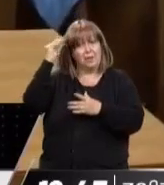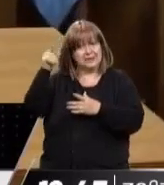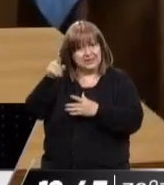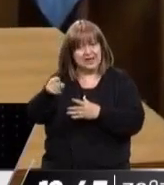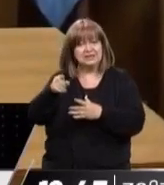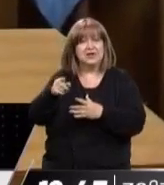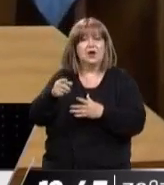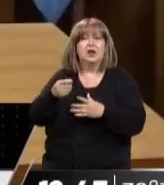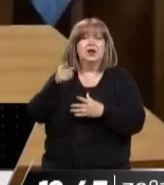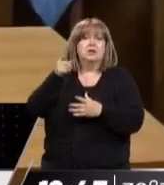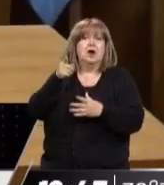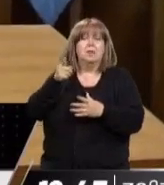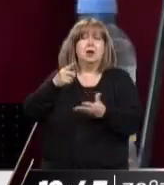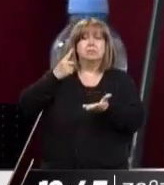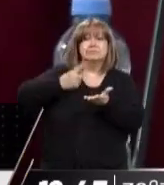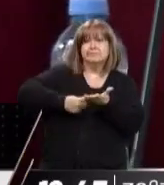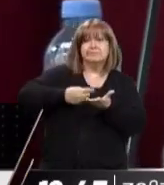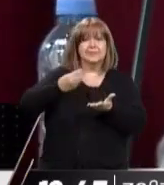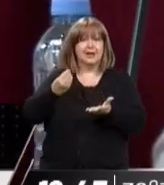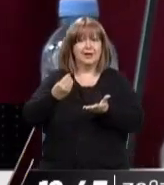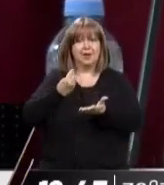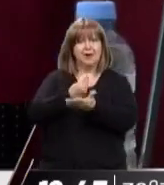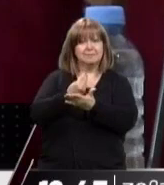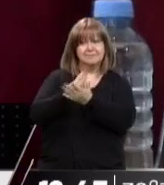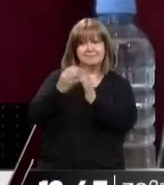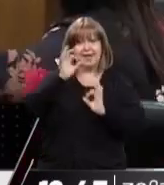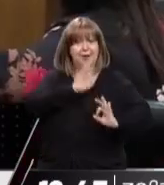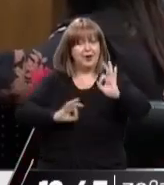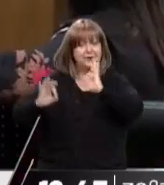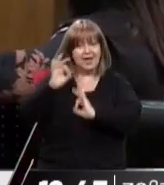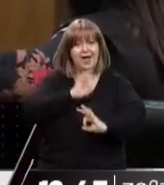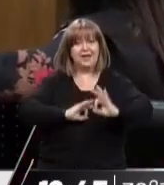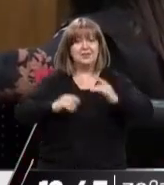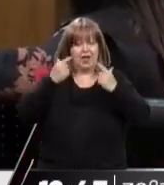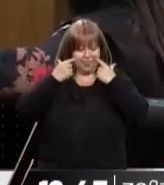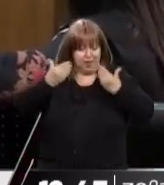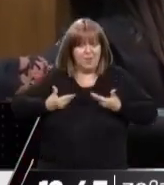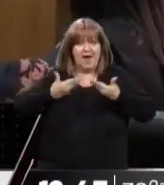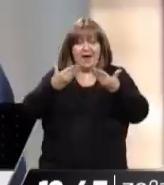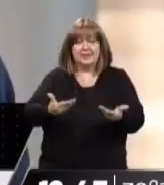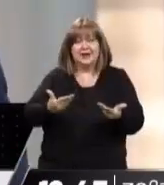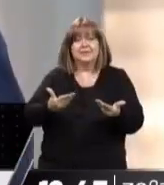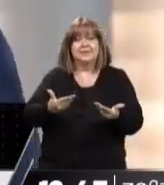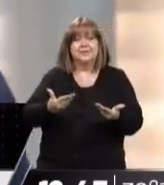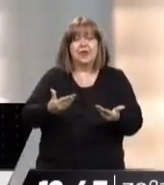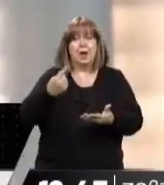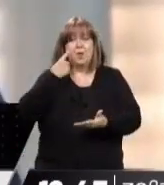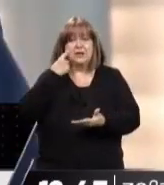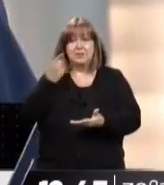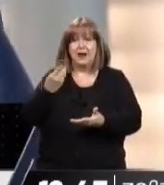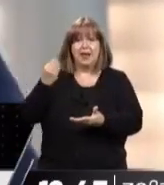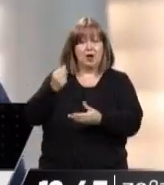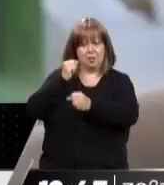cómo ejercen su mandato, cómo están realizando sus proyectos, cómo demuestran tanto a nivel municipal